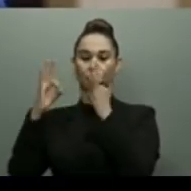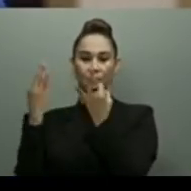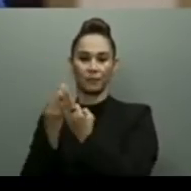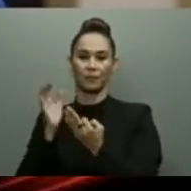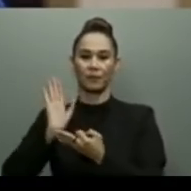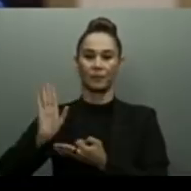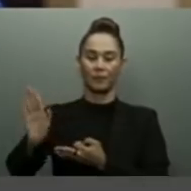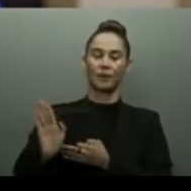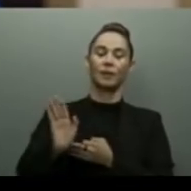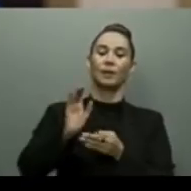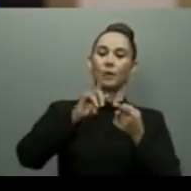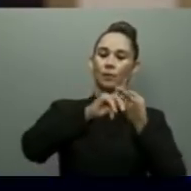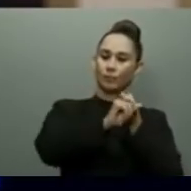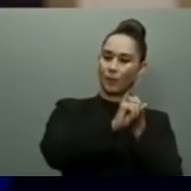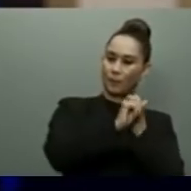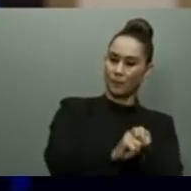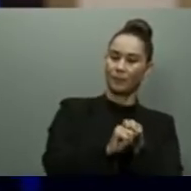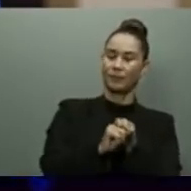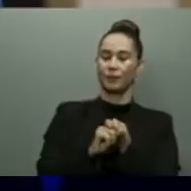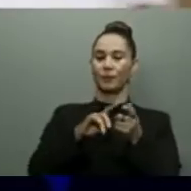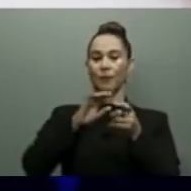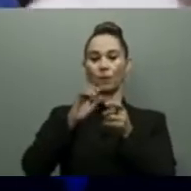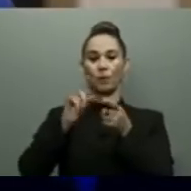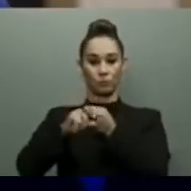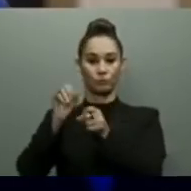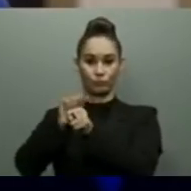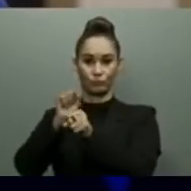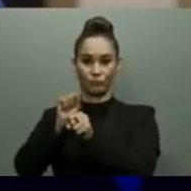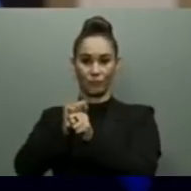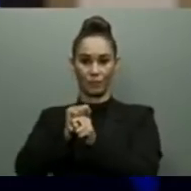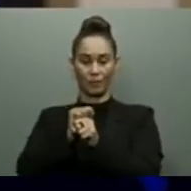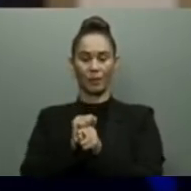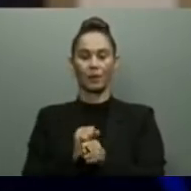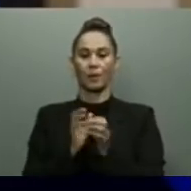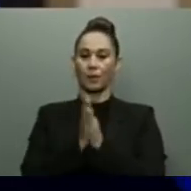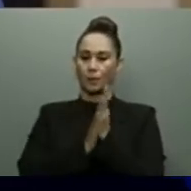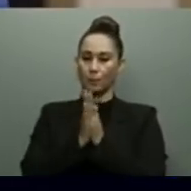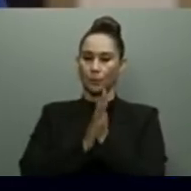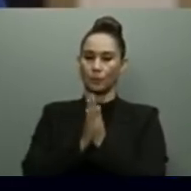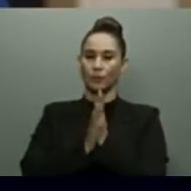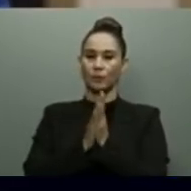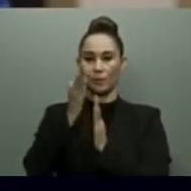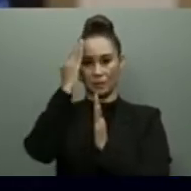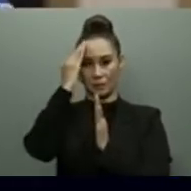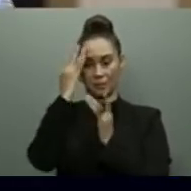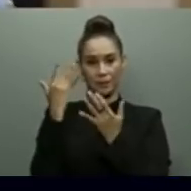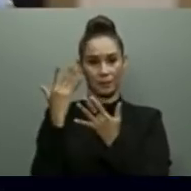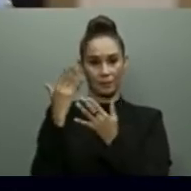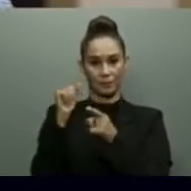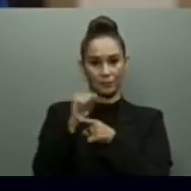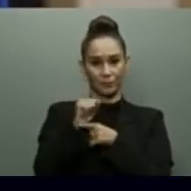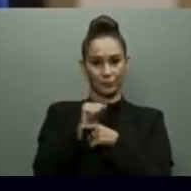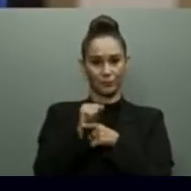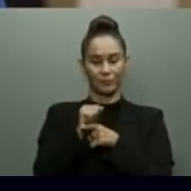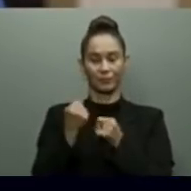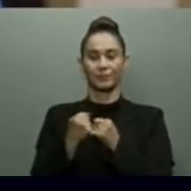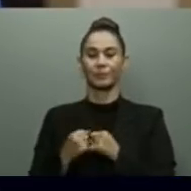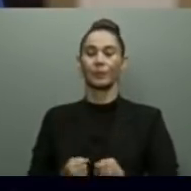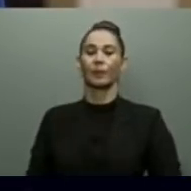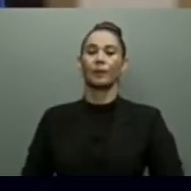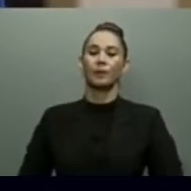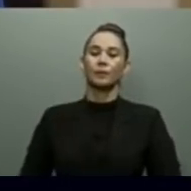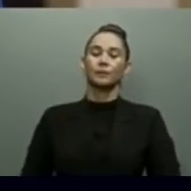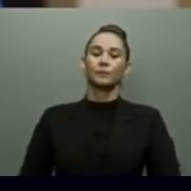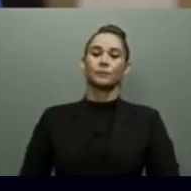sus familiares, amigos o compañeros de trabajo. Es importante también destacar que